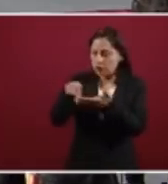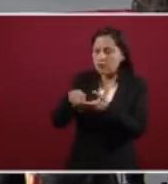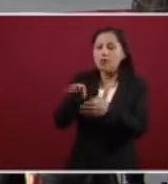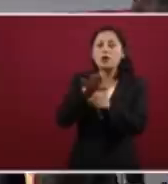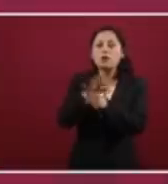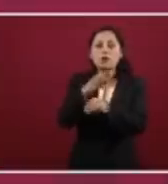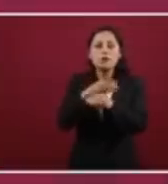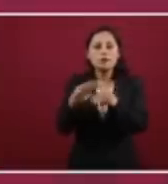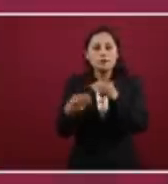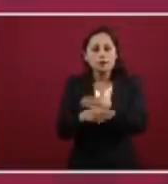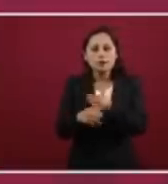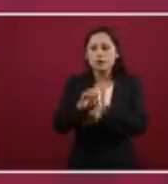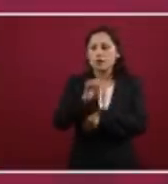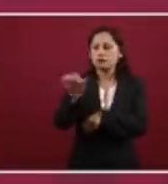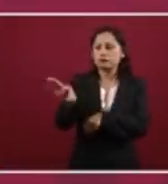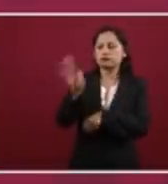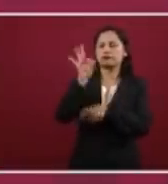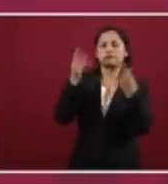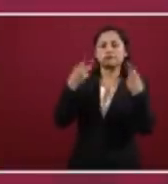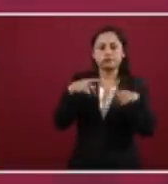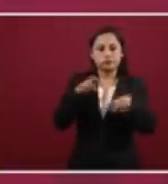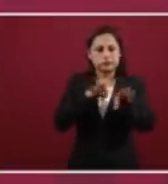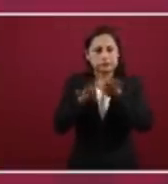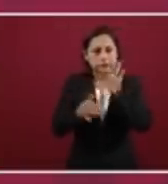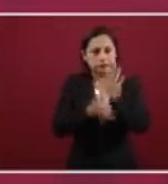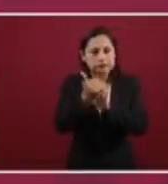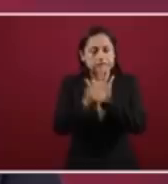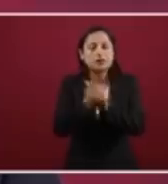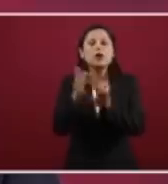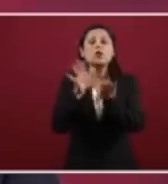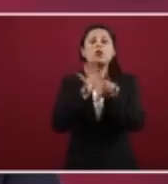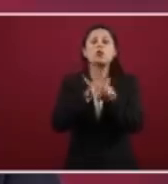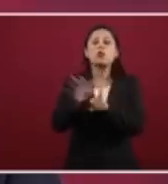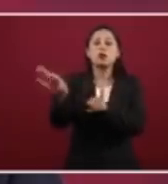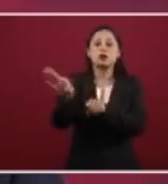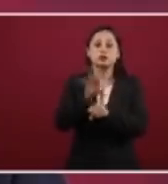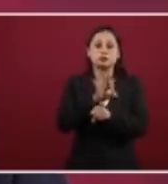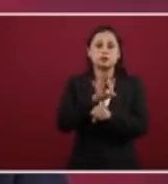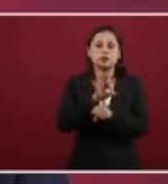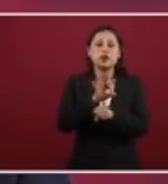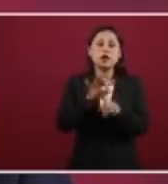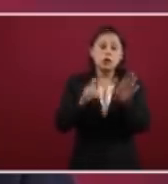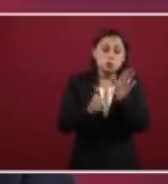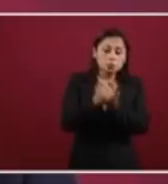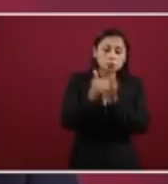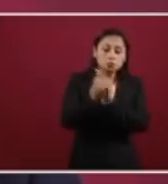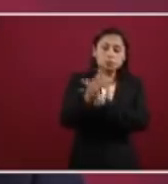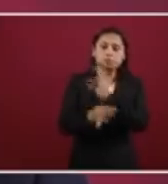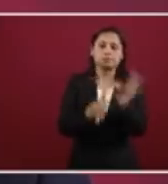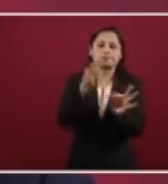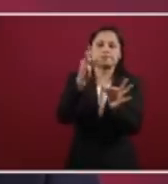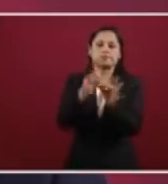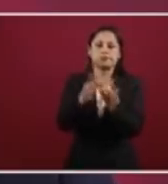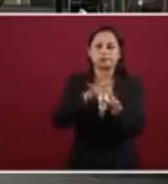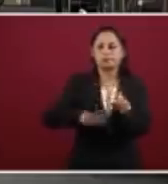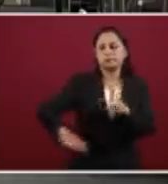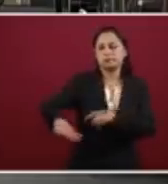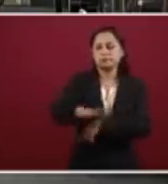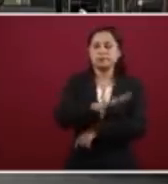qué mano de obra contratar, pues lo fundamental es que eso garantiza la seguridad estructural.